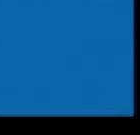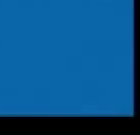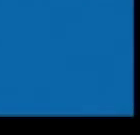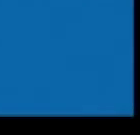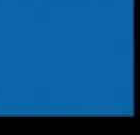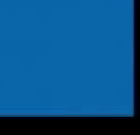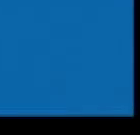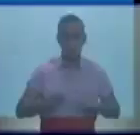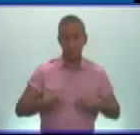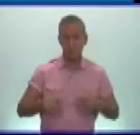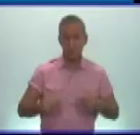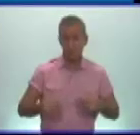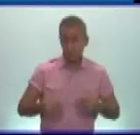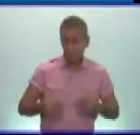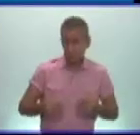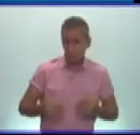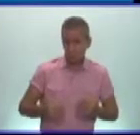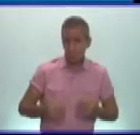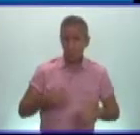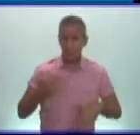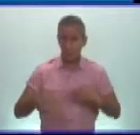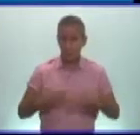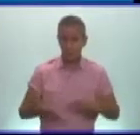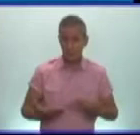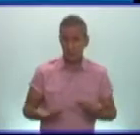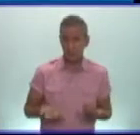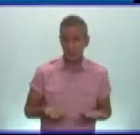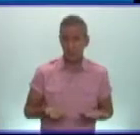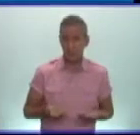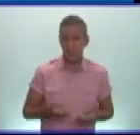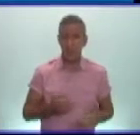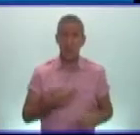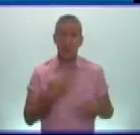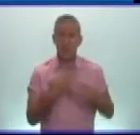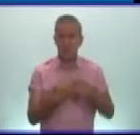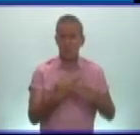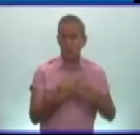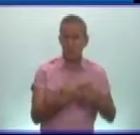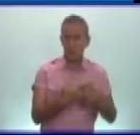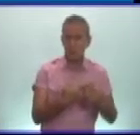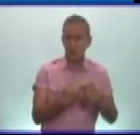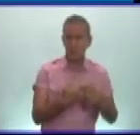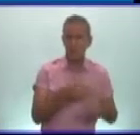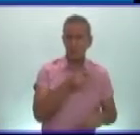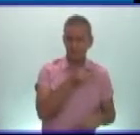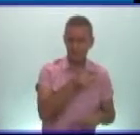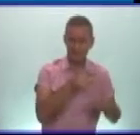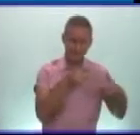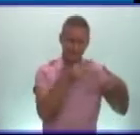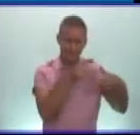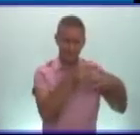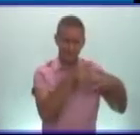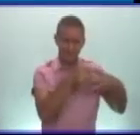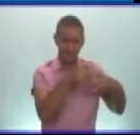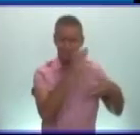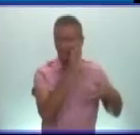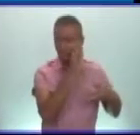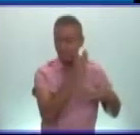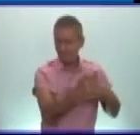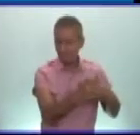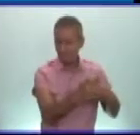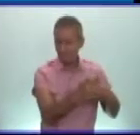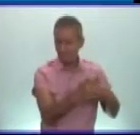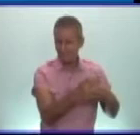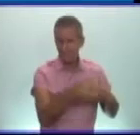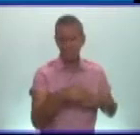Controlemos la actividad. En la carta se evidencia gran confianza entre Bernarda y el presidente. Por supuesto, es una proposición falsa. Fíjese el